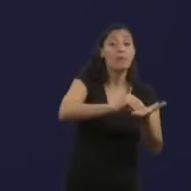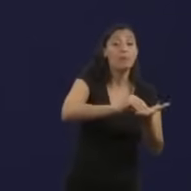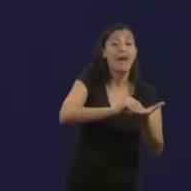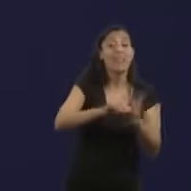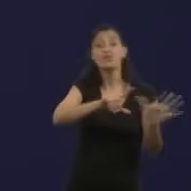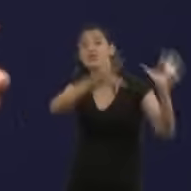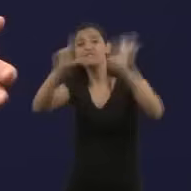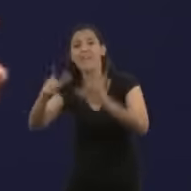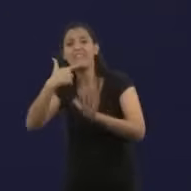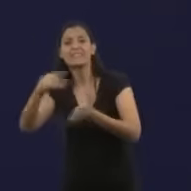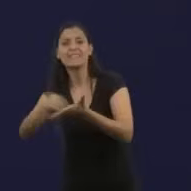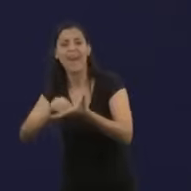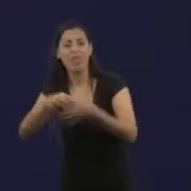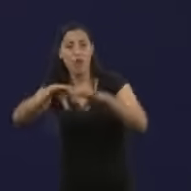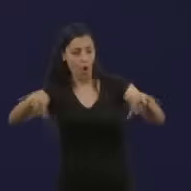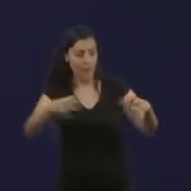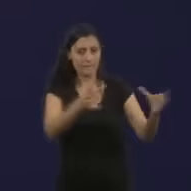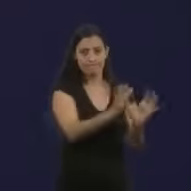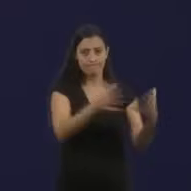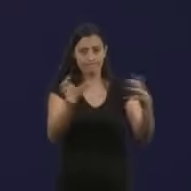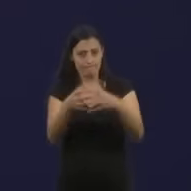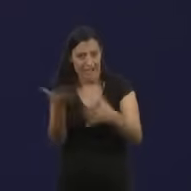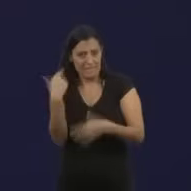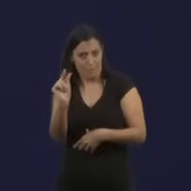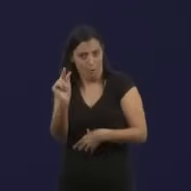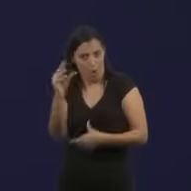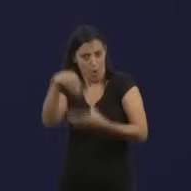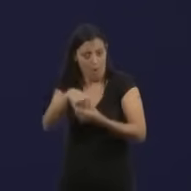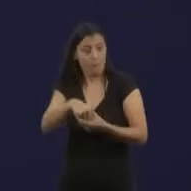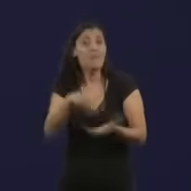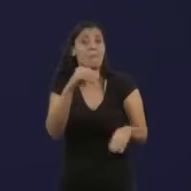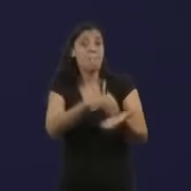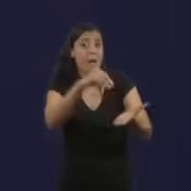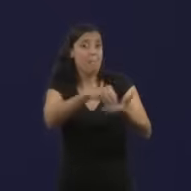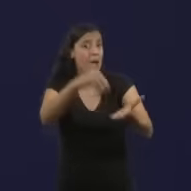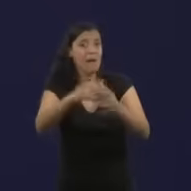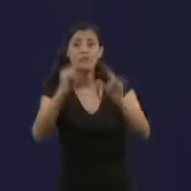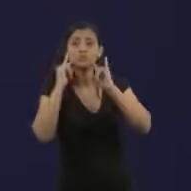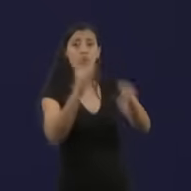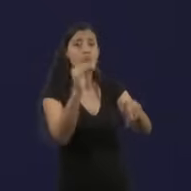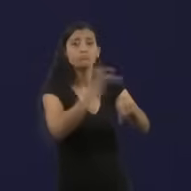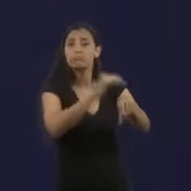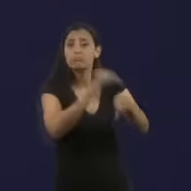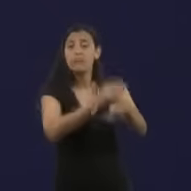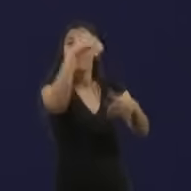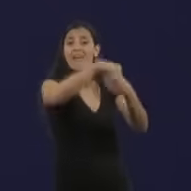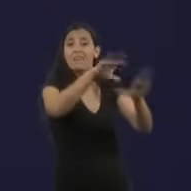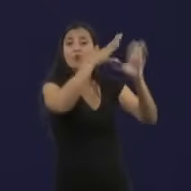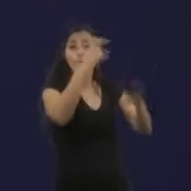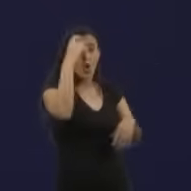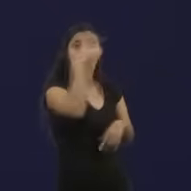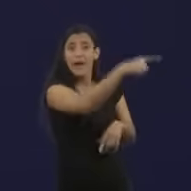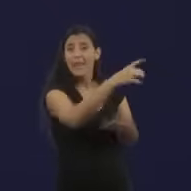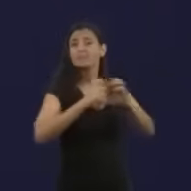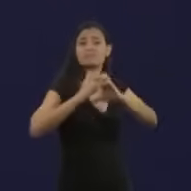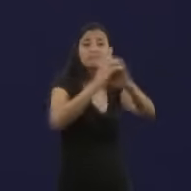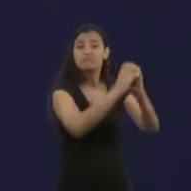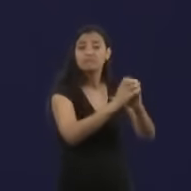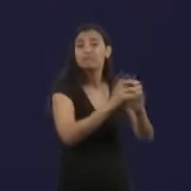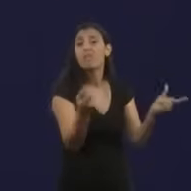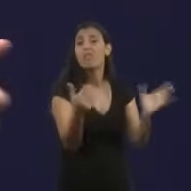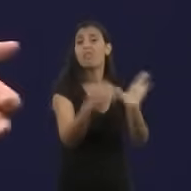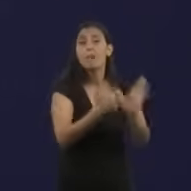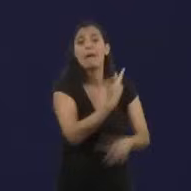senadores todo lo demás queda a criterio del poder legislativo y tendrán que debatirlo discutirlo en tal caso el presidente